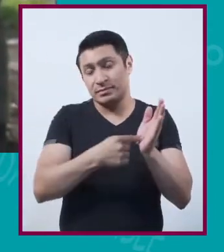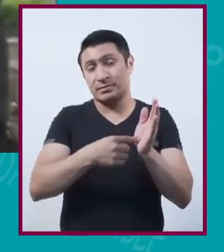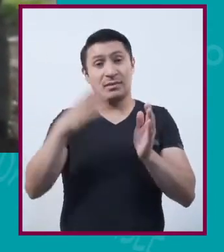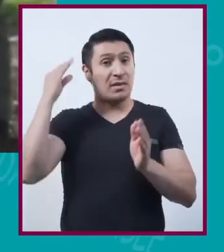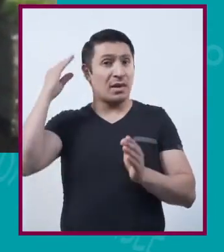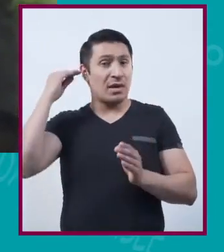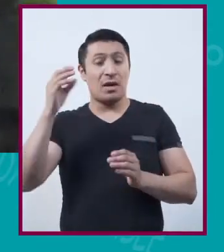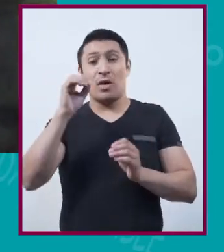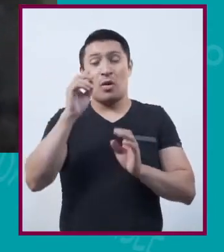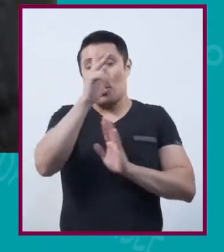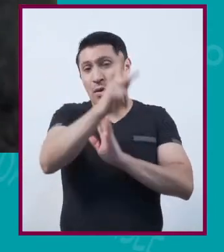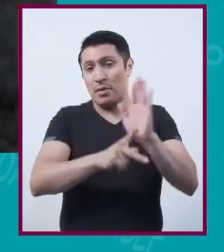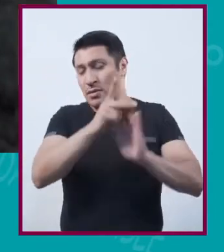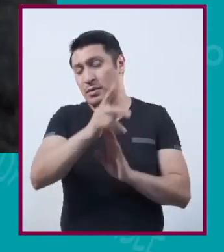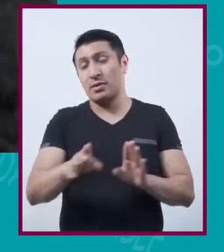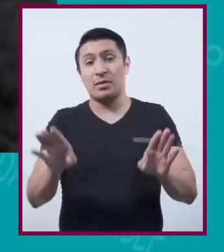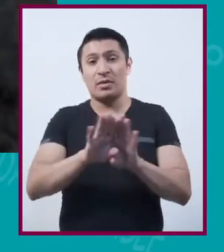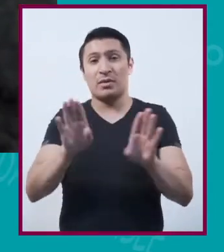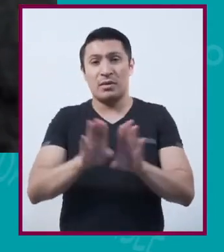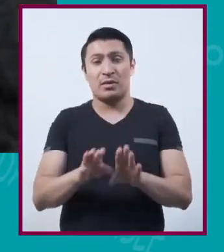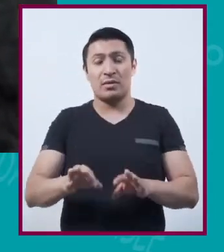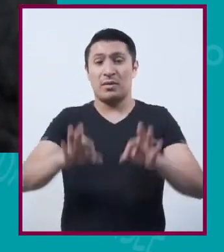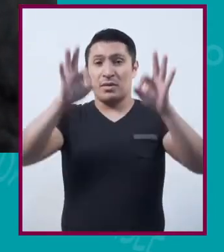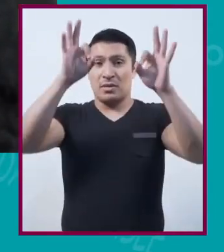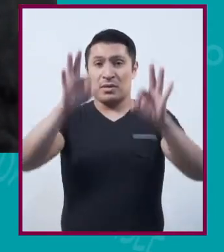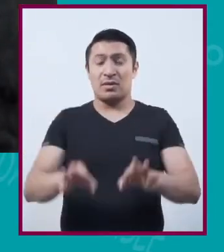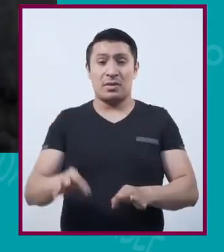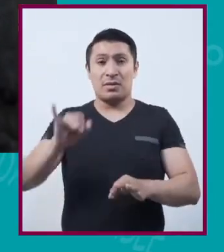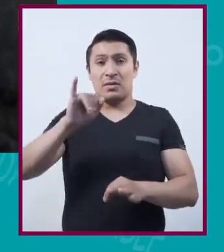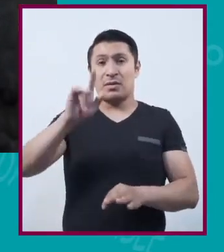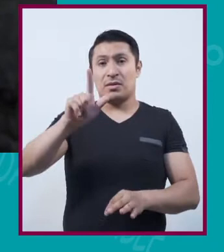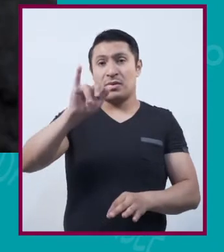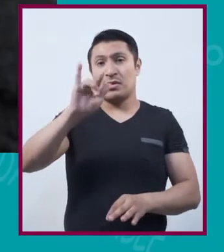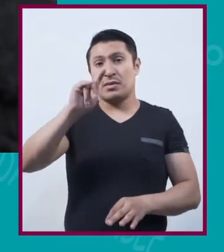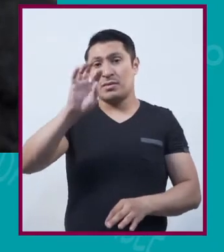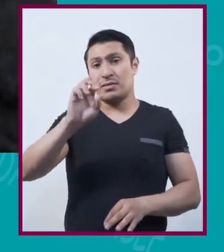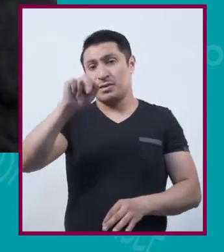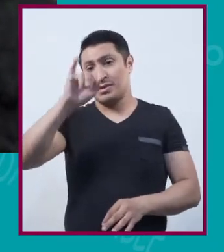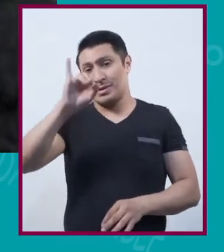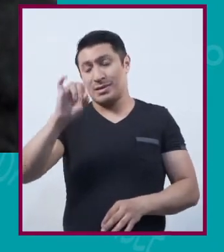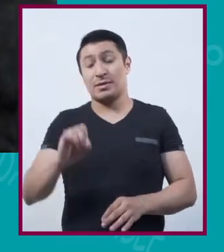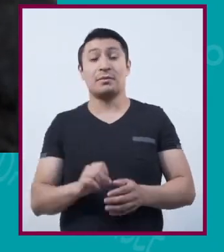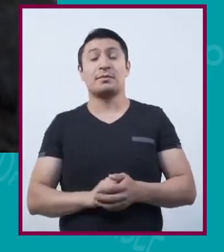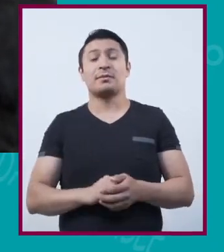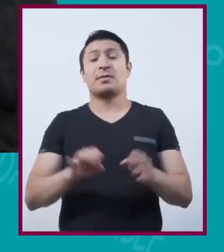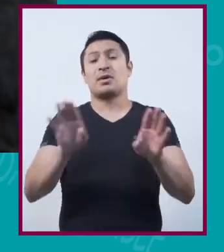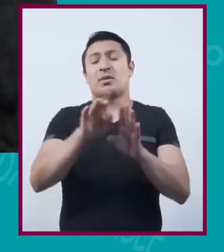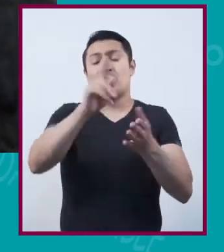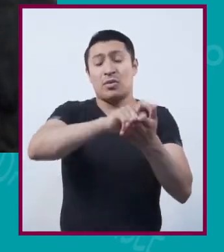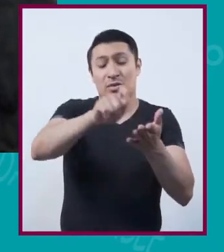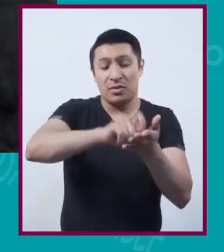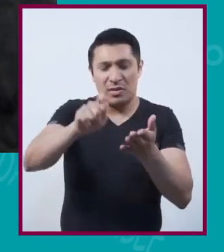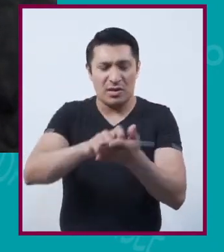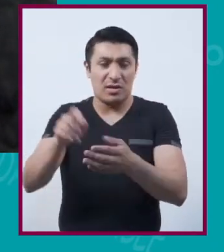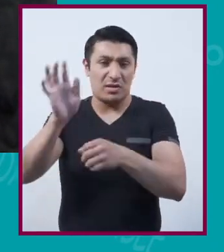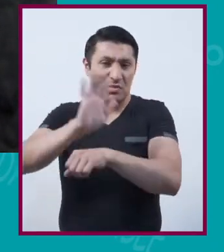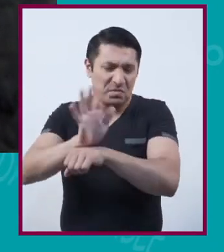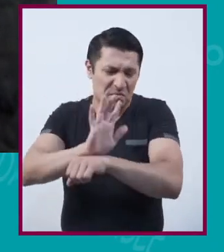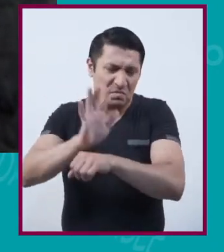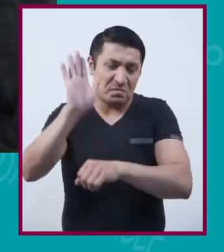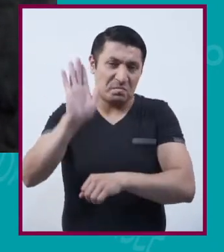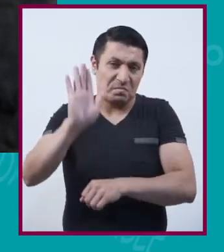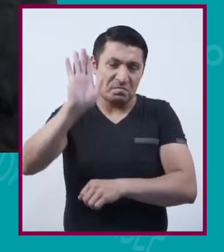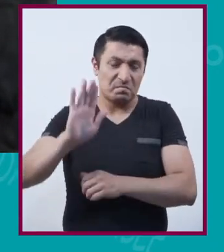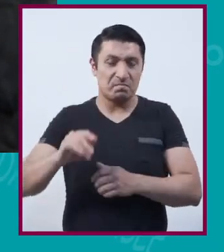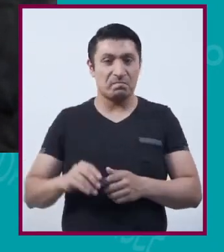e incluso de video, por lo general son tratados con un sentido más literario y plasmados en formatos distintos, como textos y